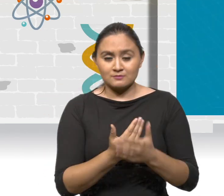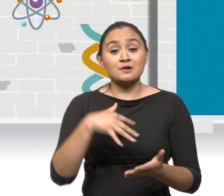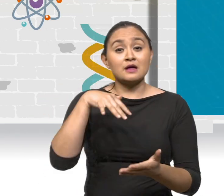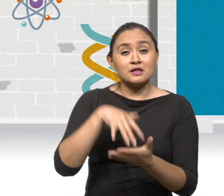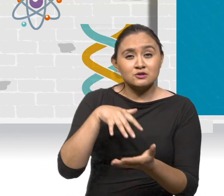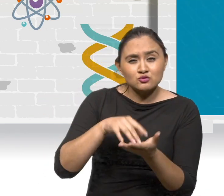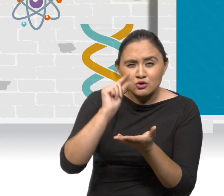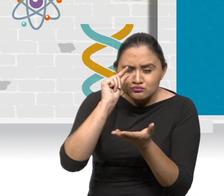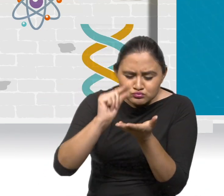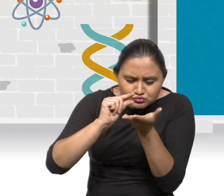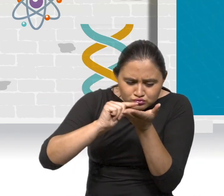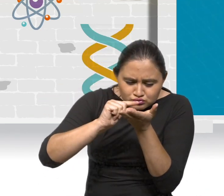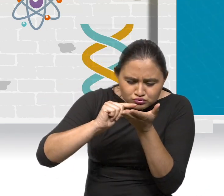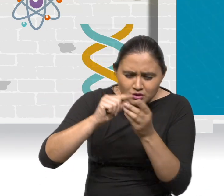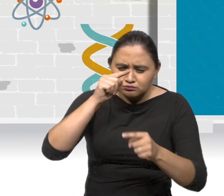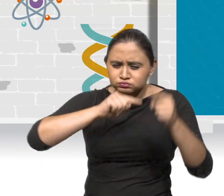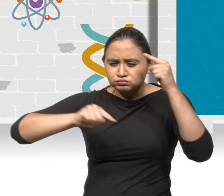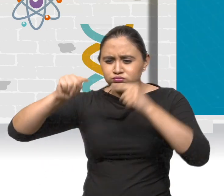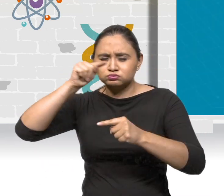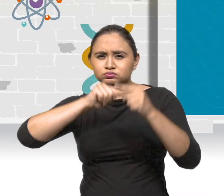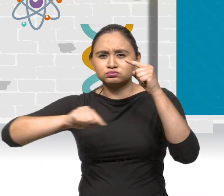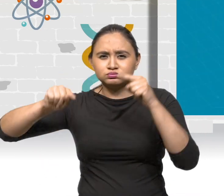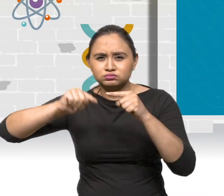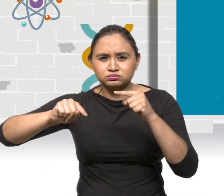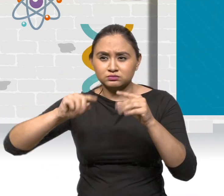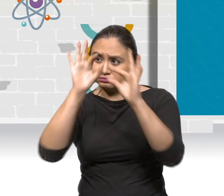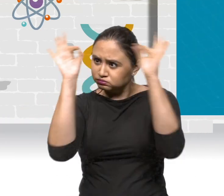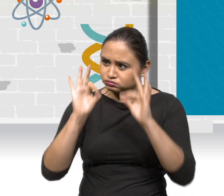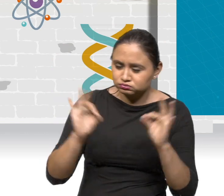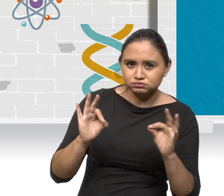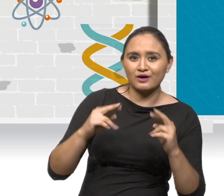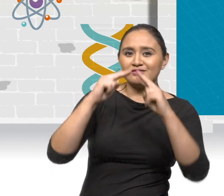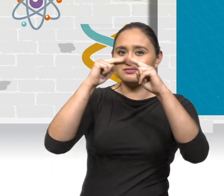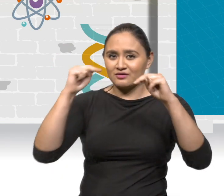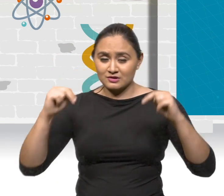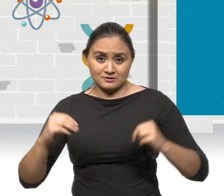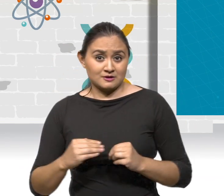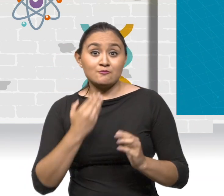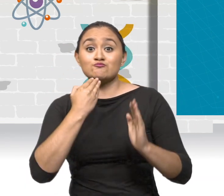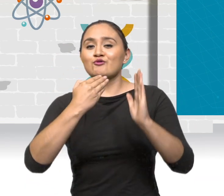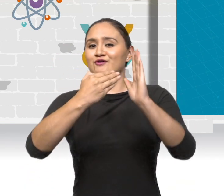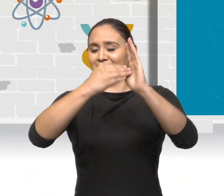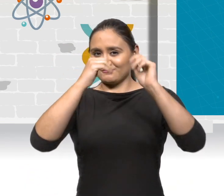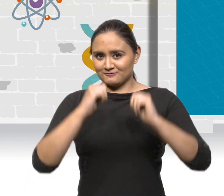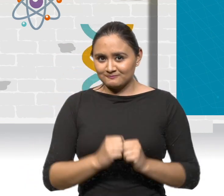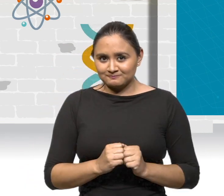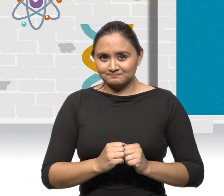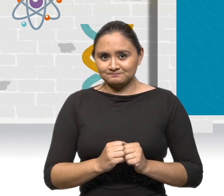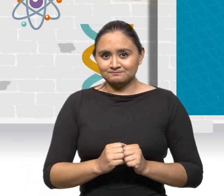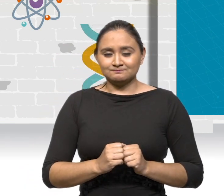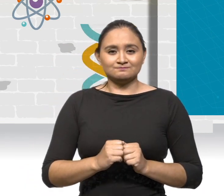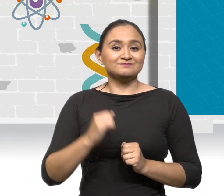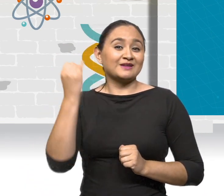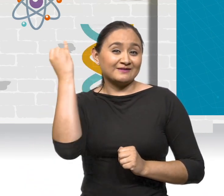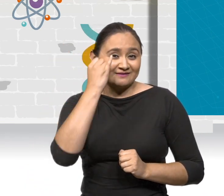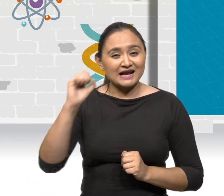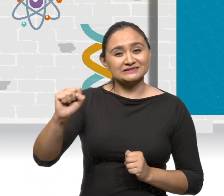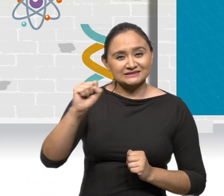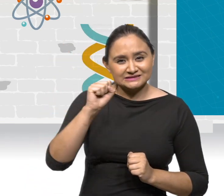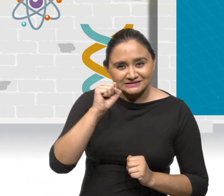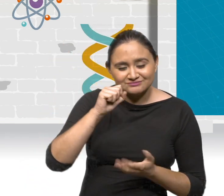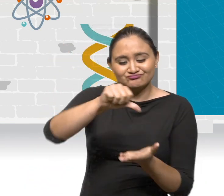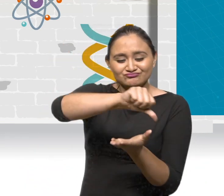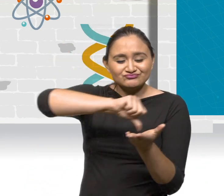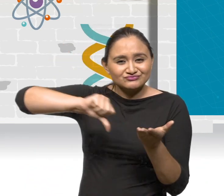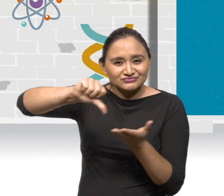las biomoléculas, que son los compuestos orgánicos que intervienen en las reacciones biológicas. Entre ellas se encuentran los hidratos de carbono,